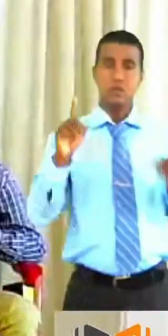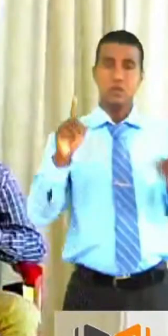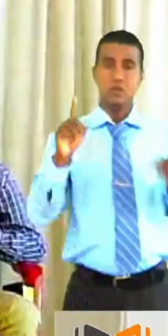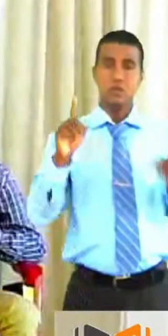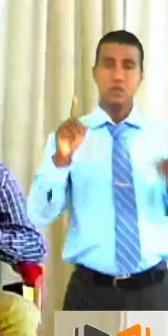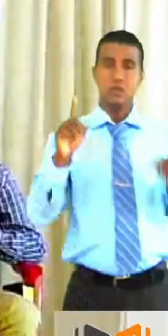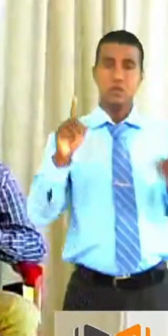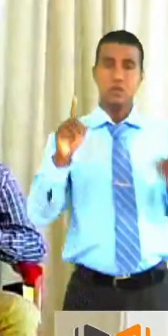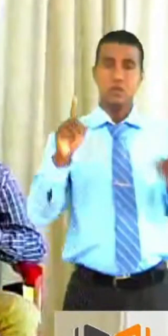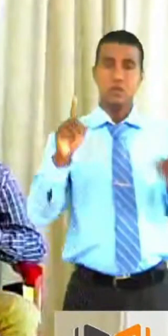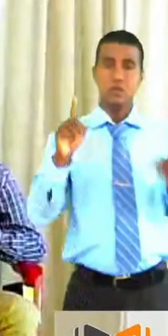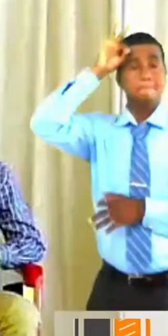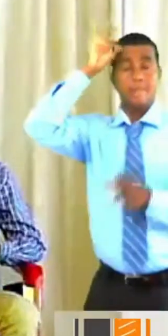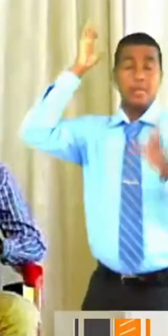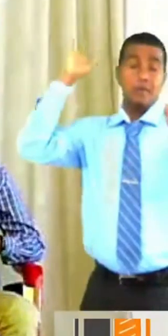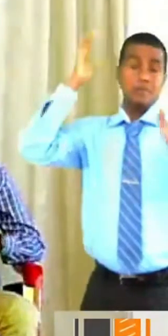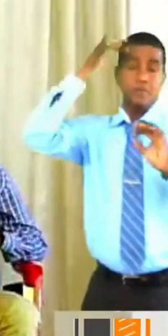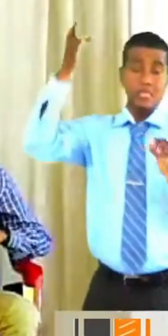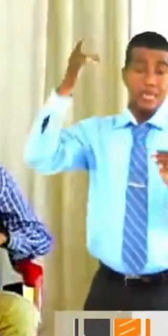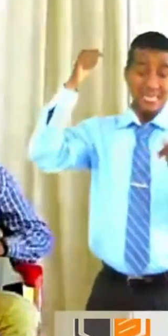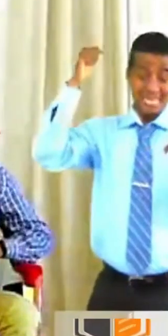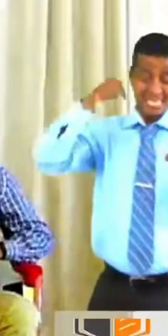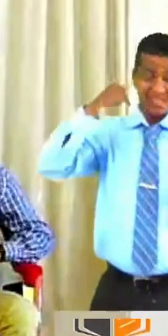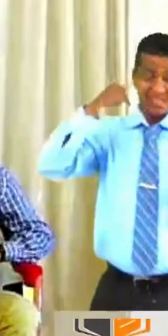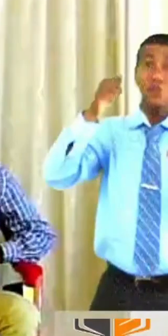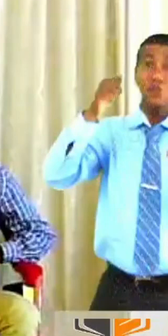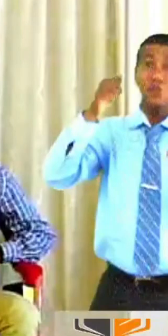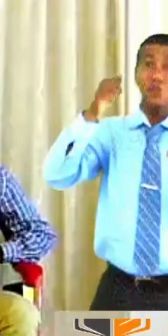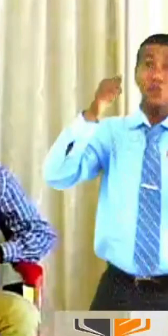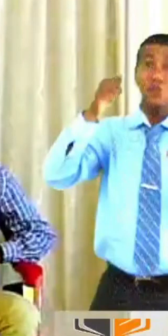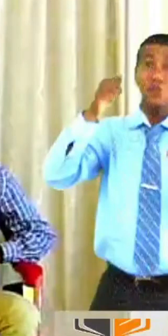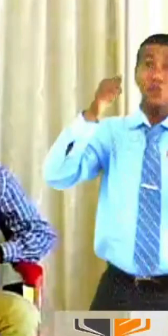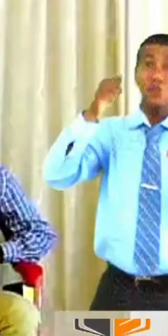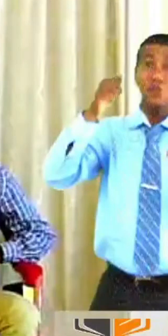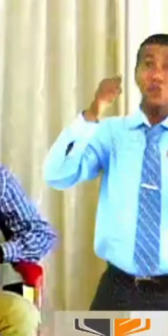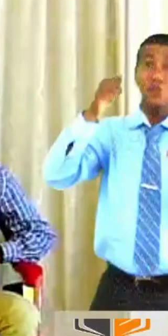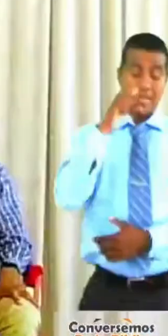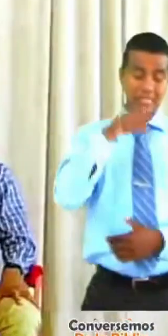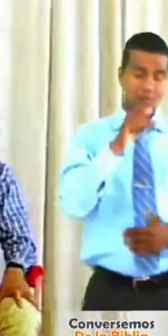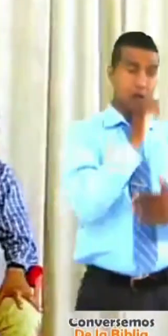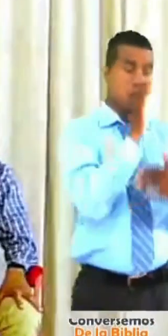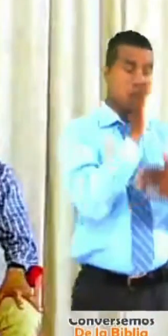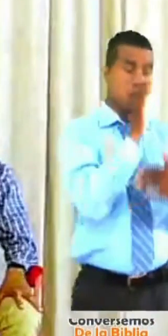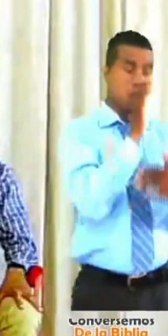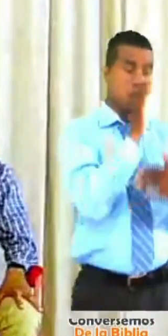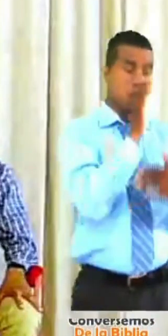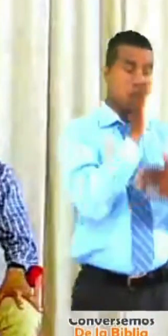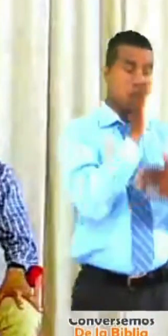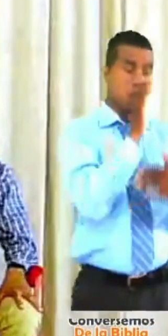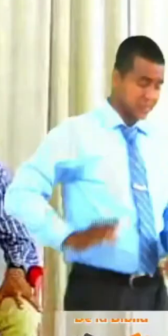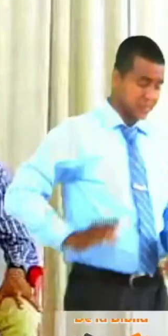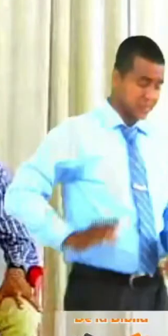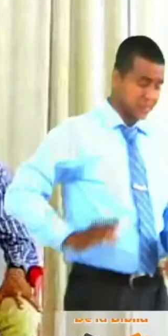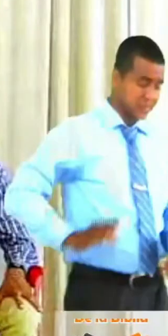están alejados, porque con esto no se acerca, por lo que yo sé, esto se acerca humillado, hermano. El creyente debe permanecer en la